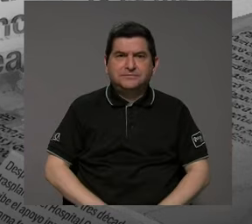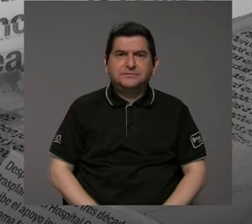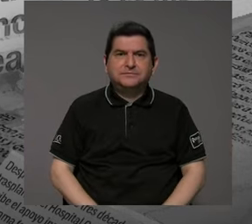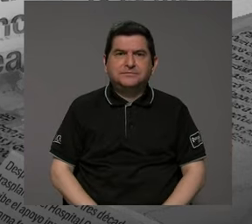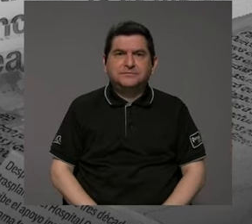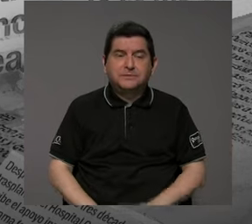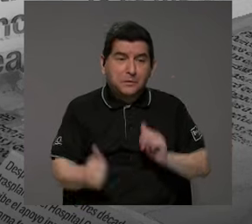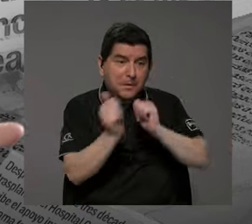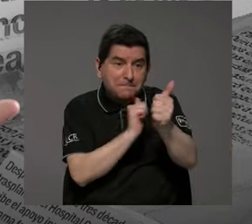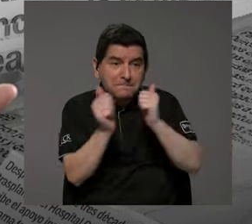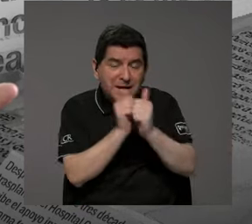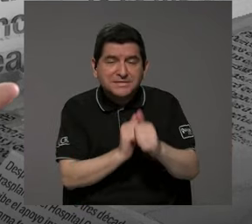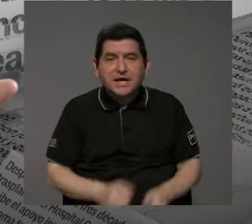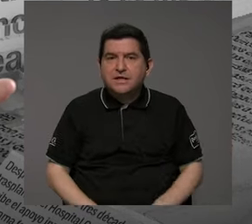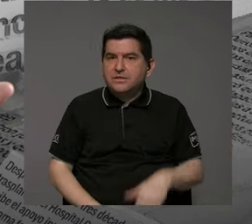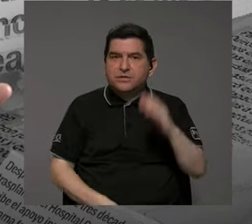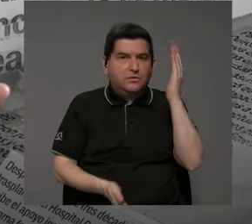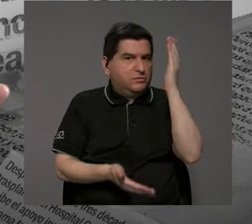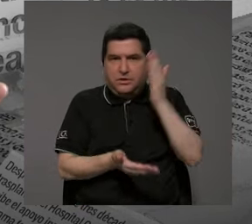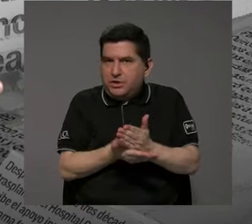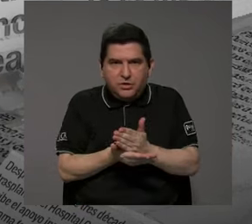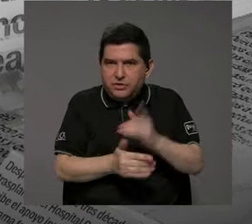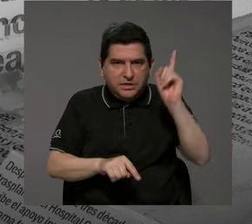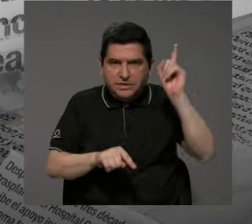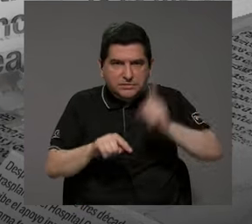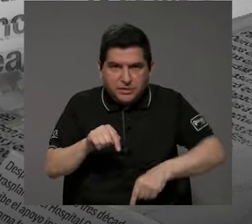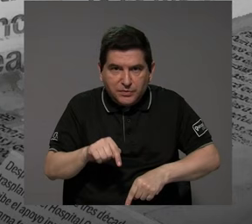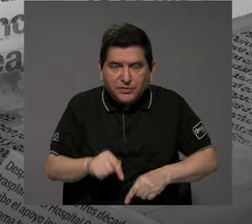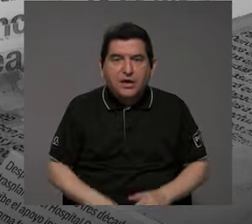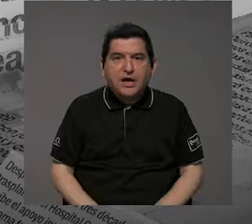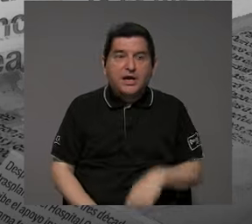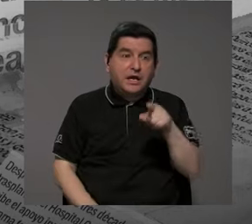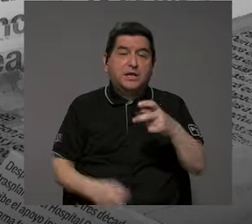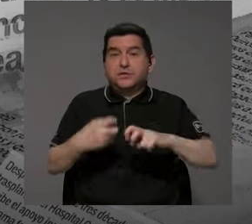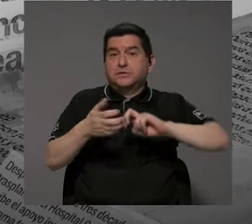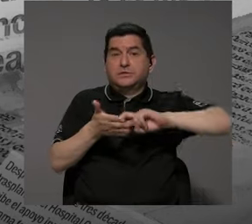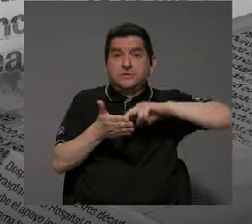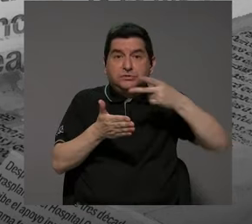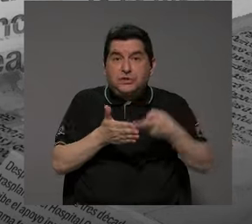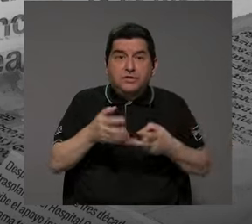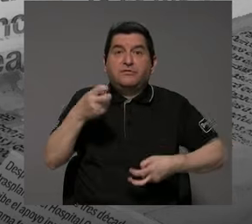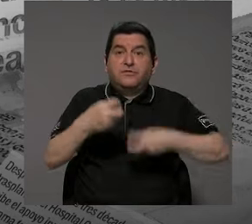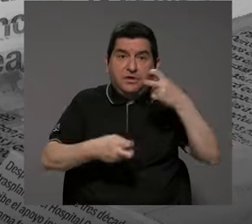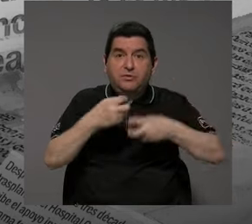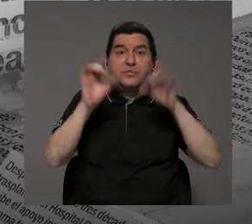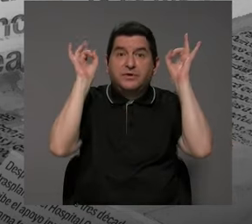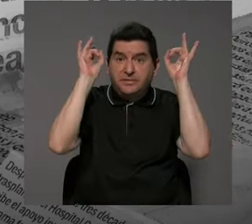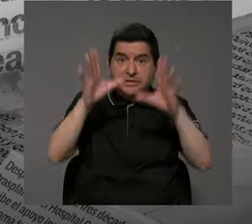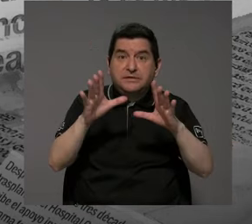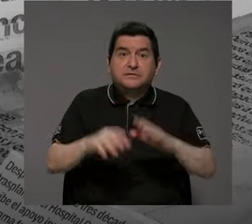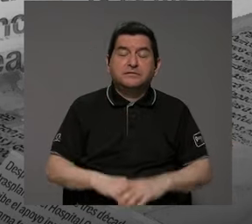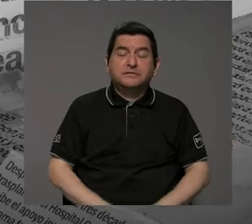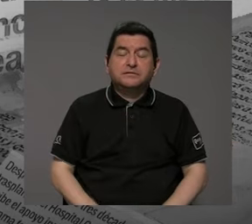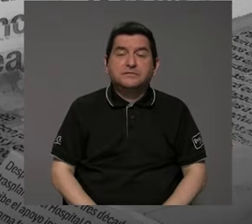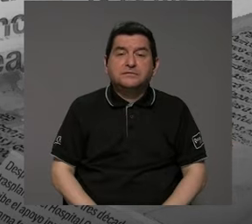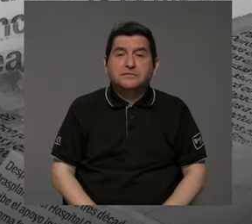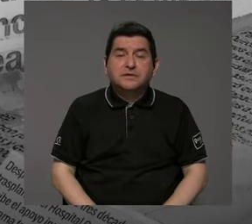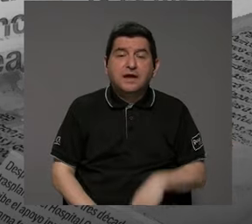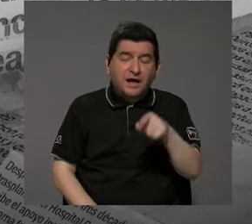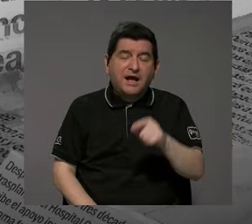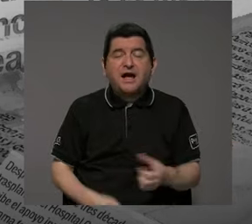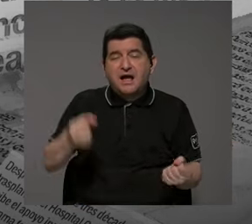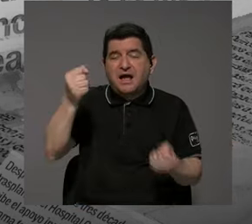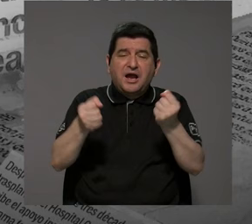transitando por ahí se queda sin frenos es puede terminar una tragedia eh los camiones muchas veces como decía van eh tirando